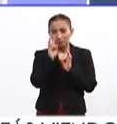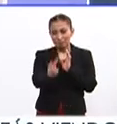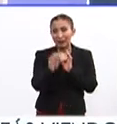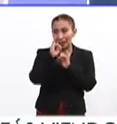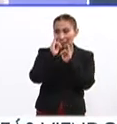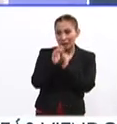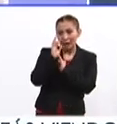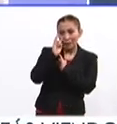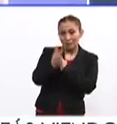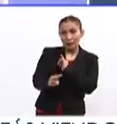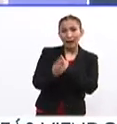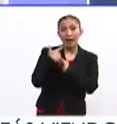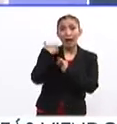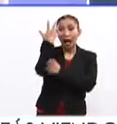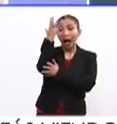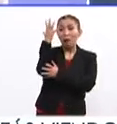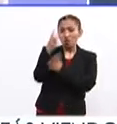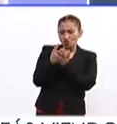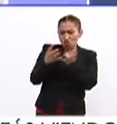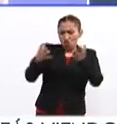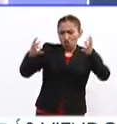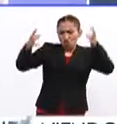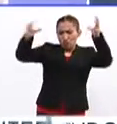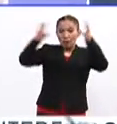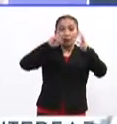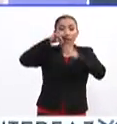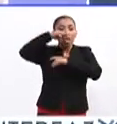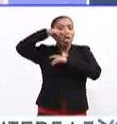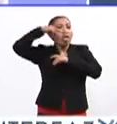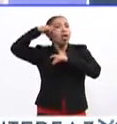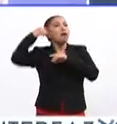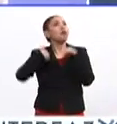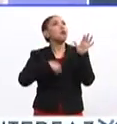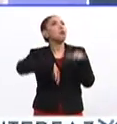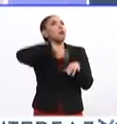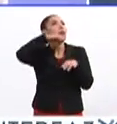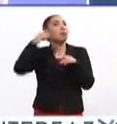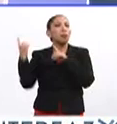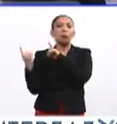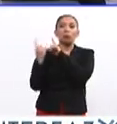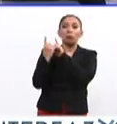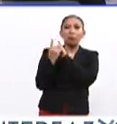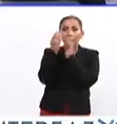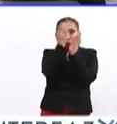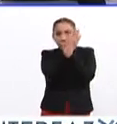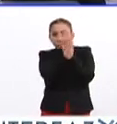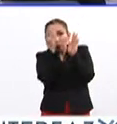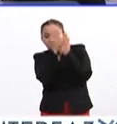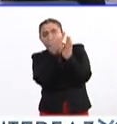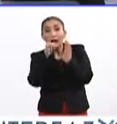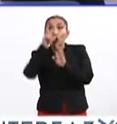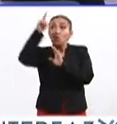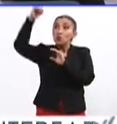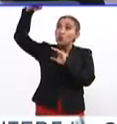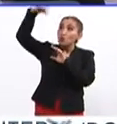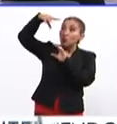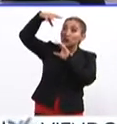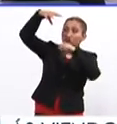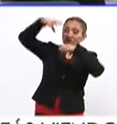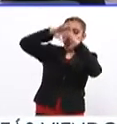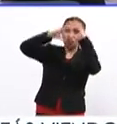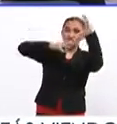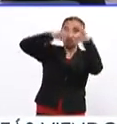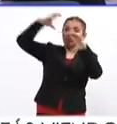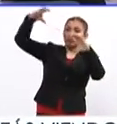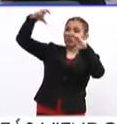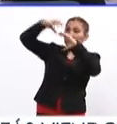las imágenes, desde árboles muy frondosos, ¿no? Que generan zonas de obscuridad, que incluso obstruyen lámparas del